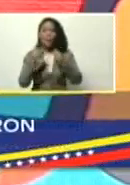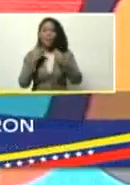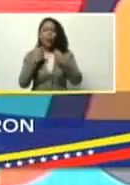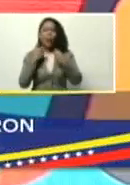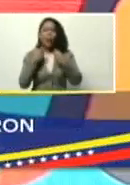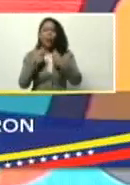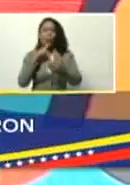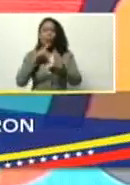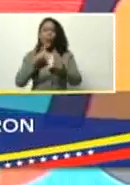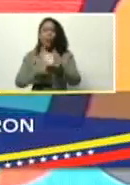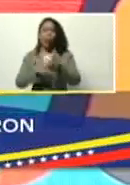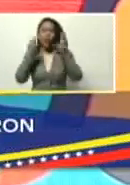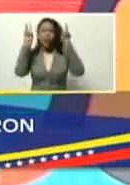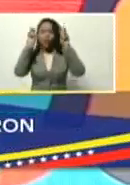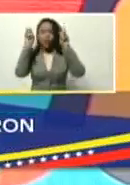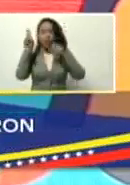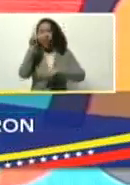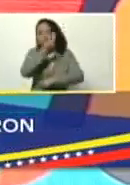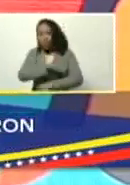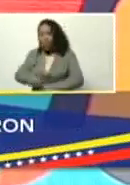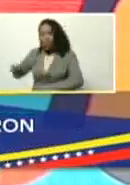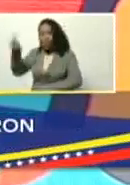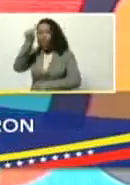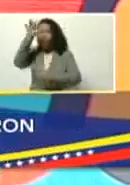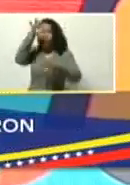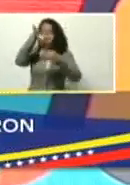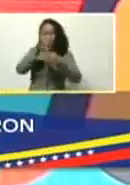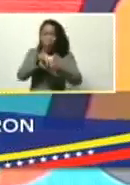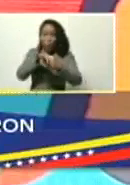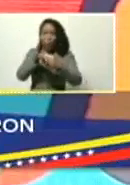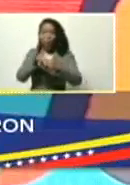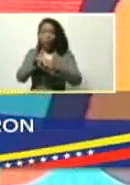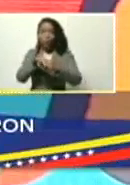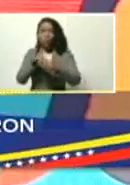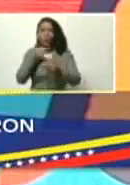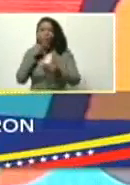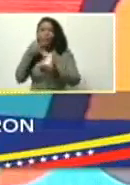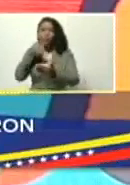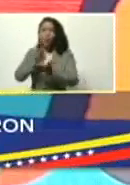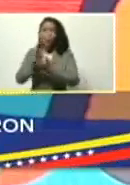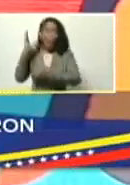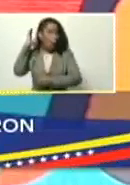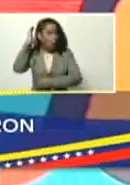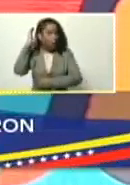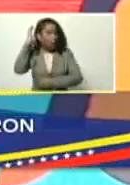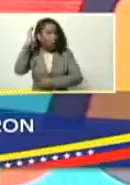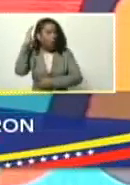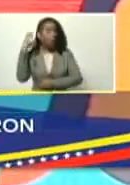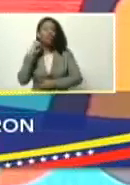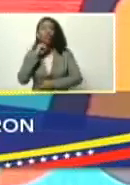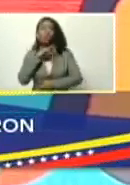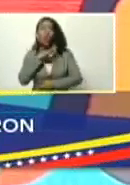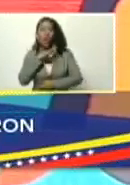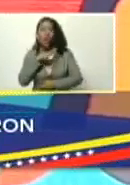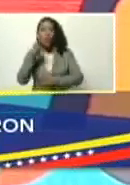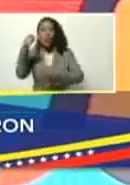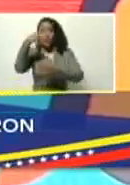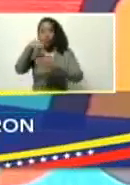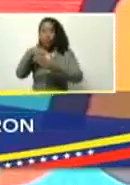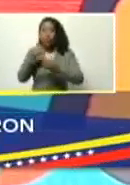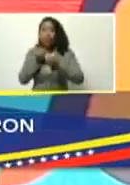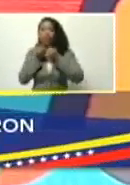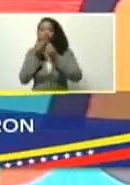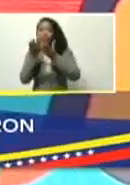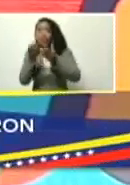cumpla un nuevo ciclo de siembra de la conciencia histórica, de siembra de los